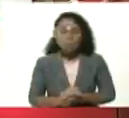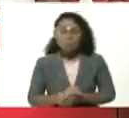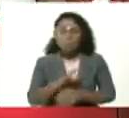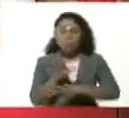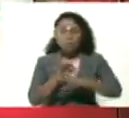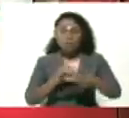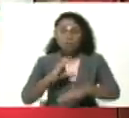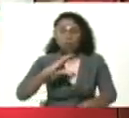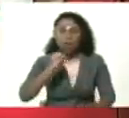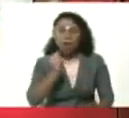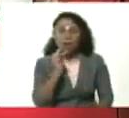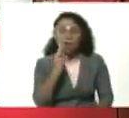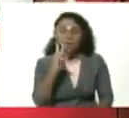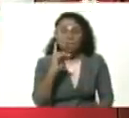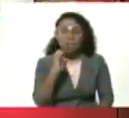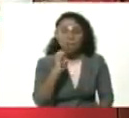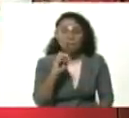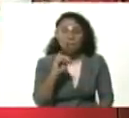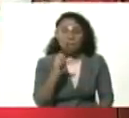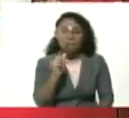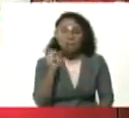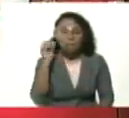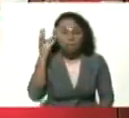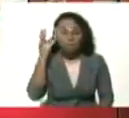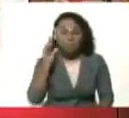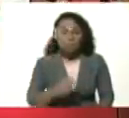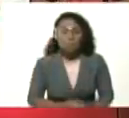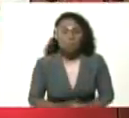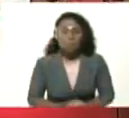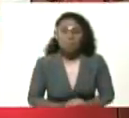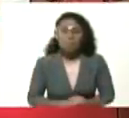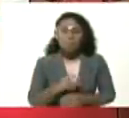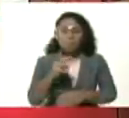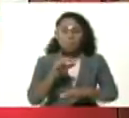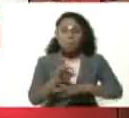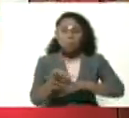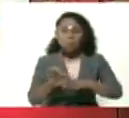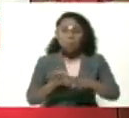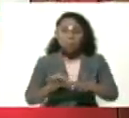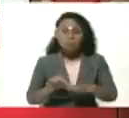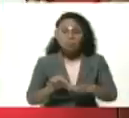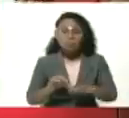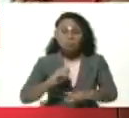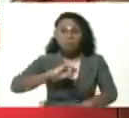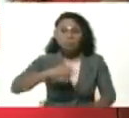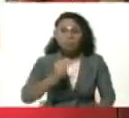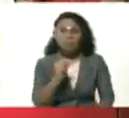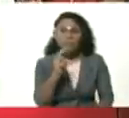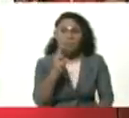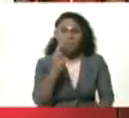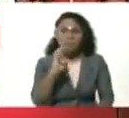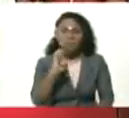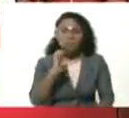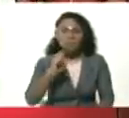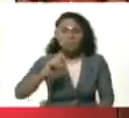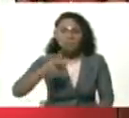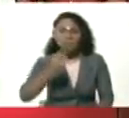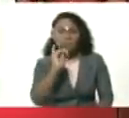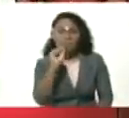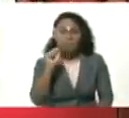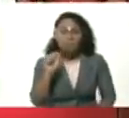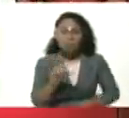Cárdenas, Marta Gallo Torres. Municipio Jáuregui, Juan Escalante. Municipio